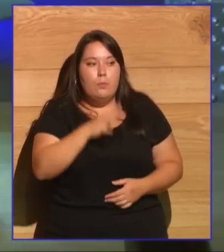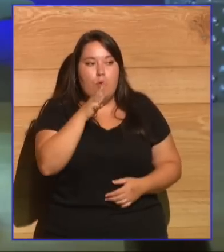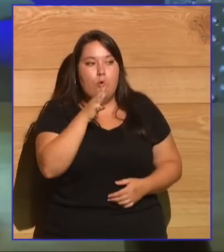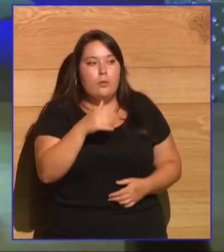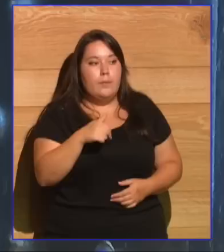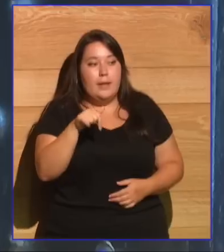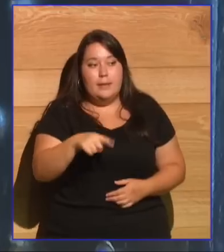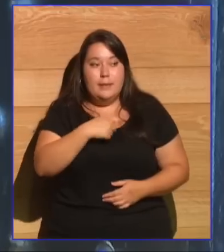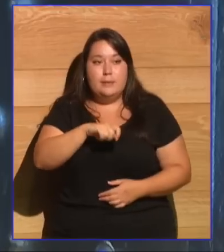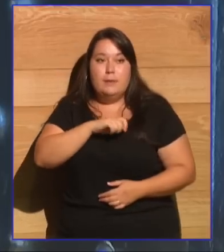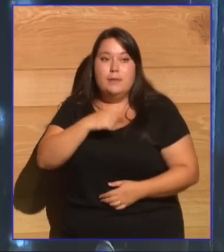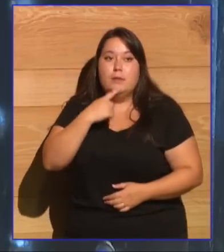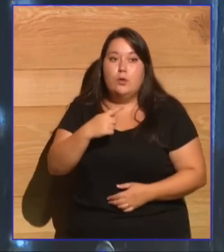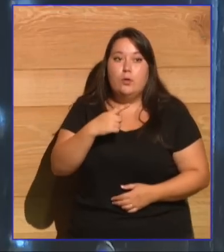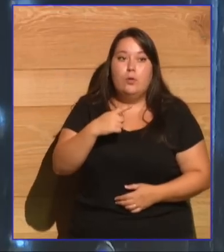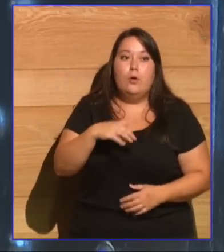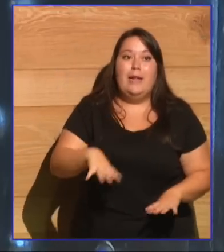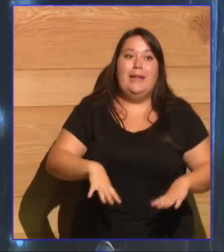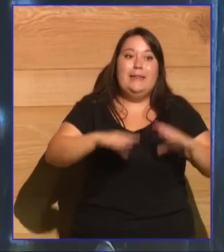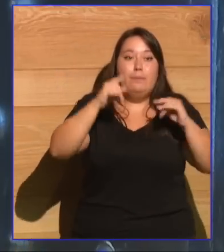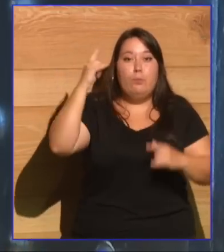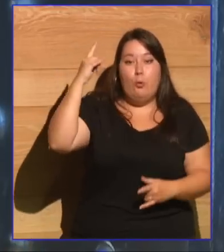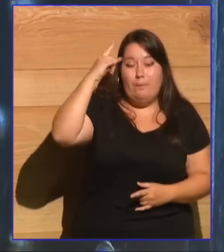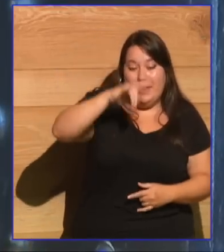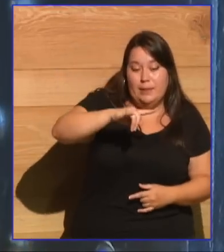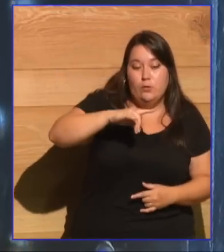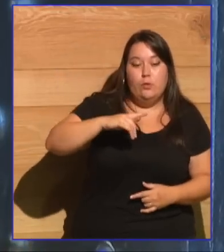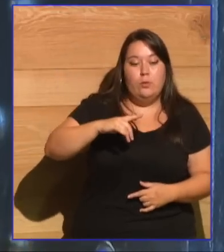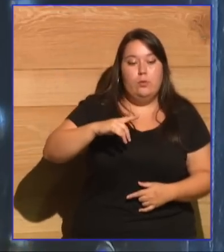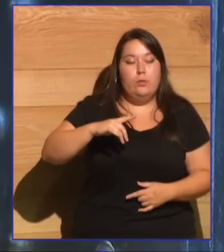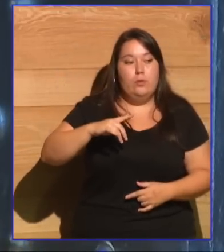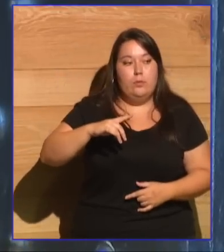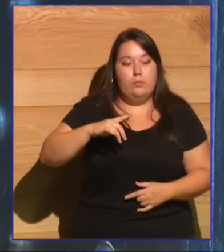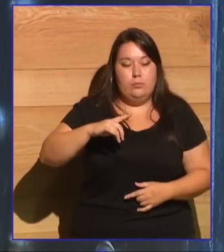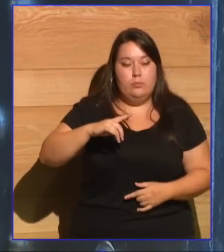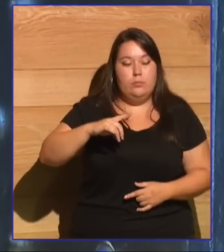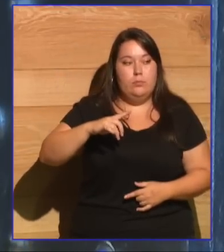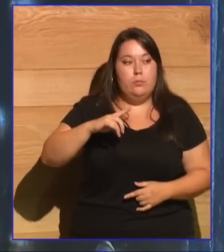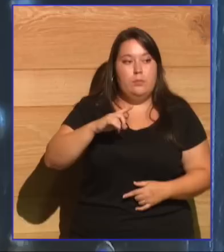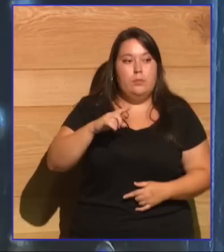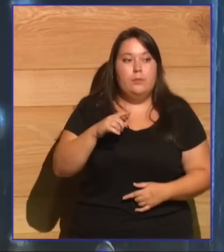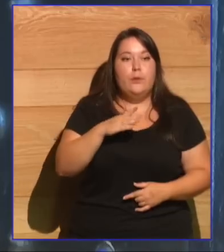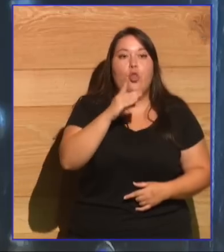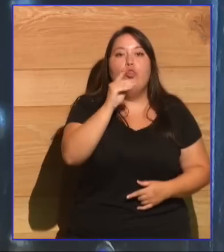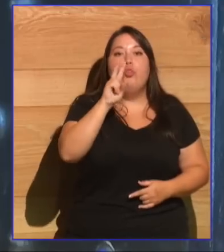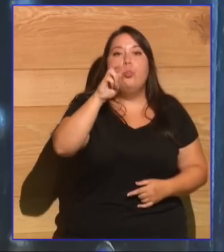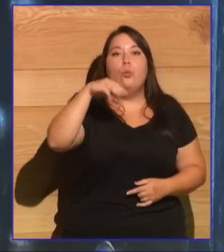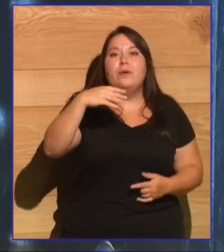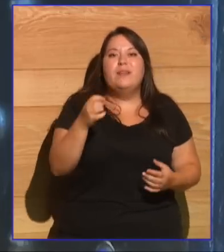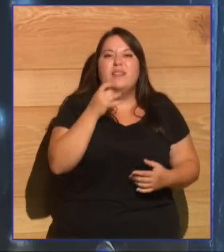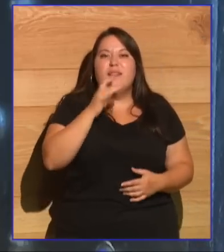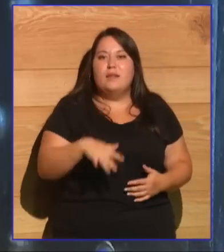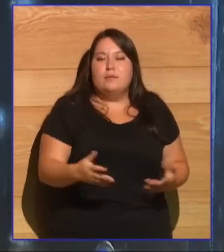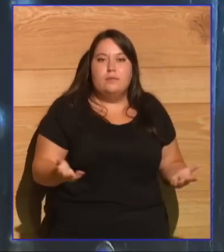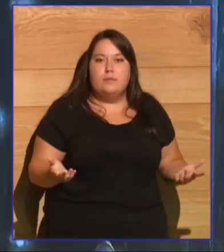y mientras que aquí en españa se dijo siempre el templo maldito y algo en mi memoria del atún esto está